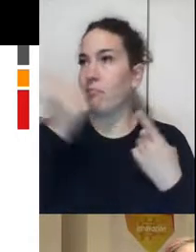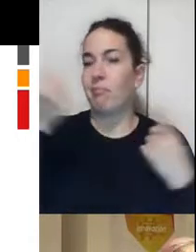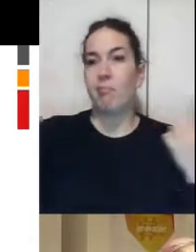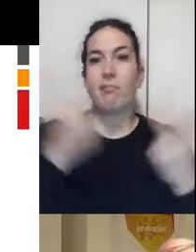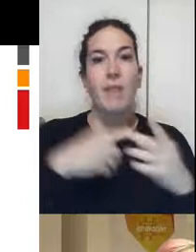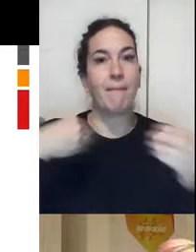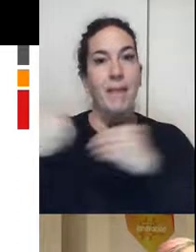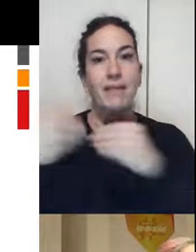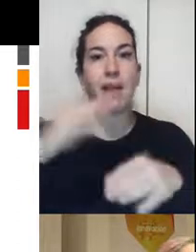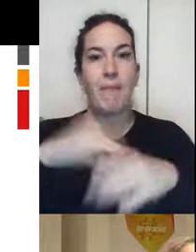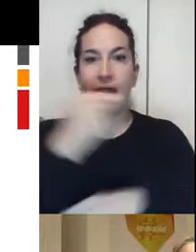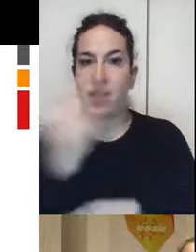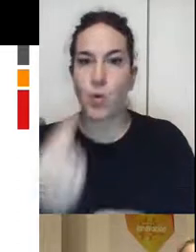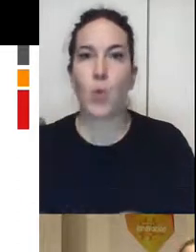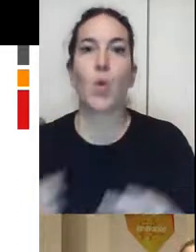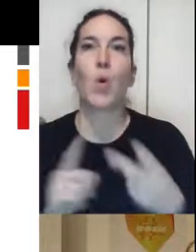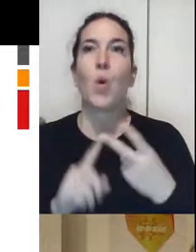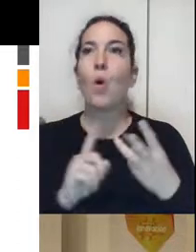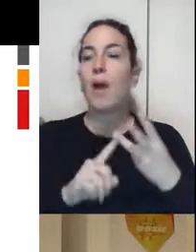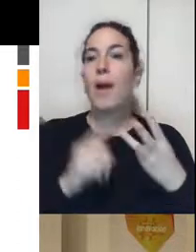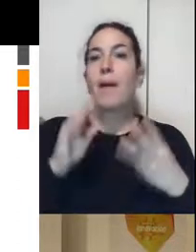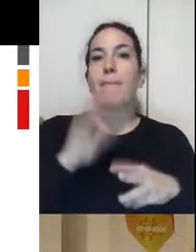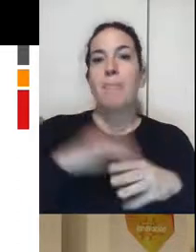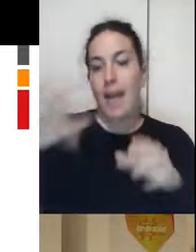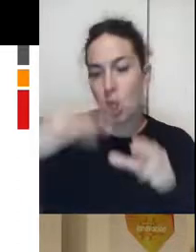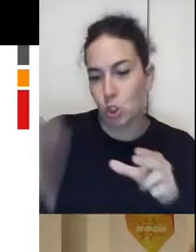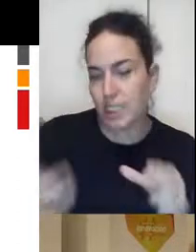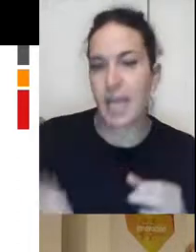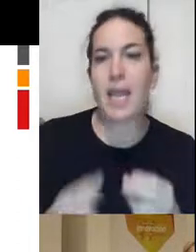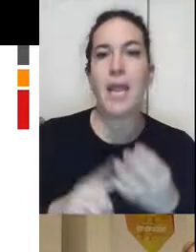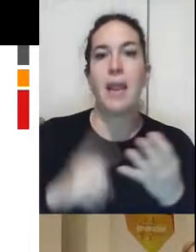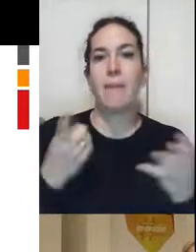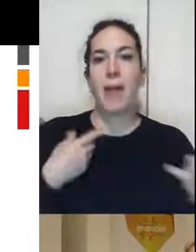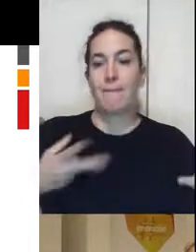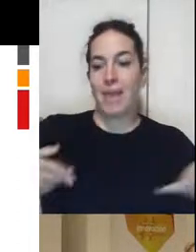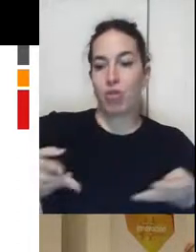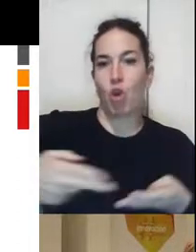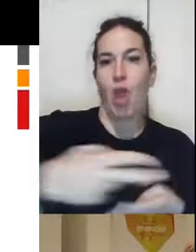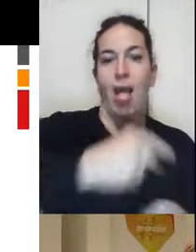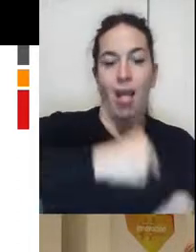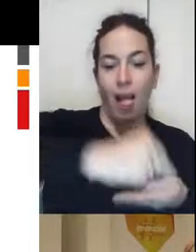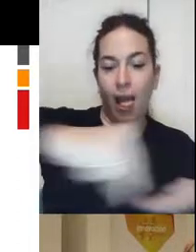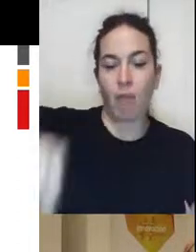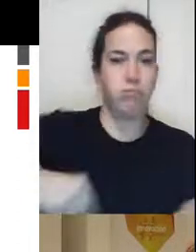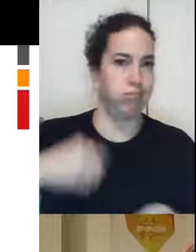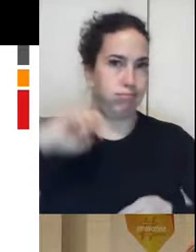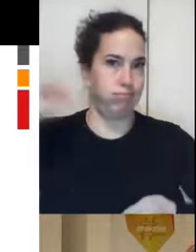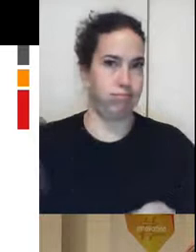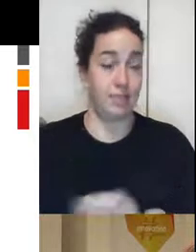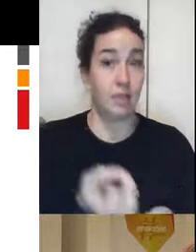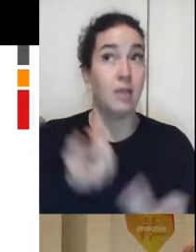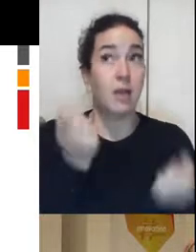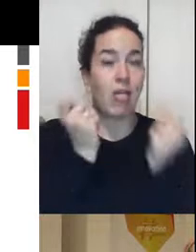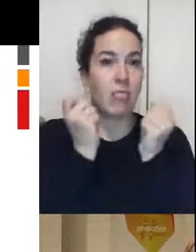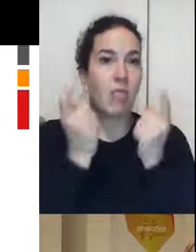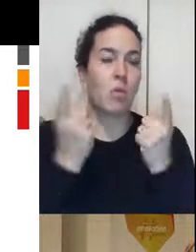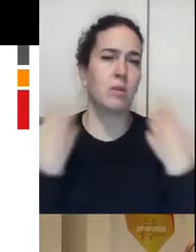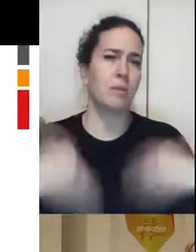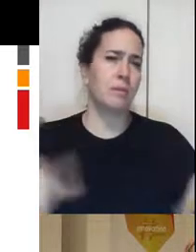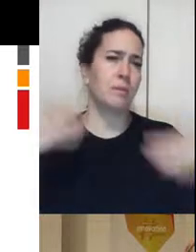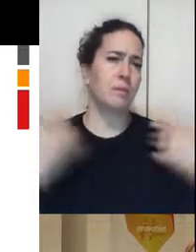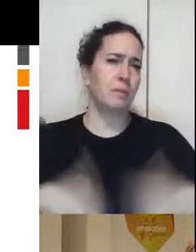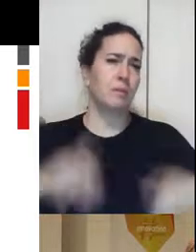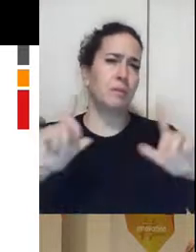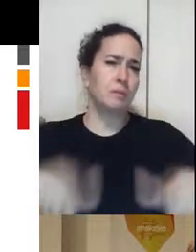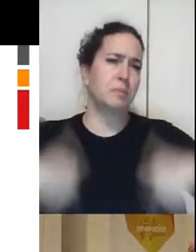materiales para dibujar, materiales para confeccionar, patronaje, etcétera, etcétera. Con lo cual nos dimos cuenta de la gran cantidad de materiales que